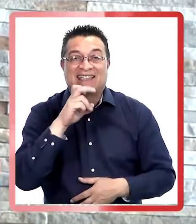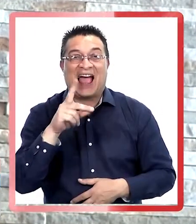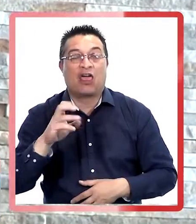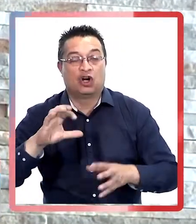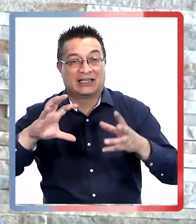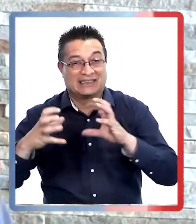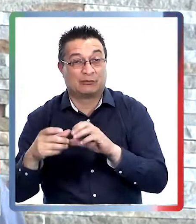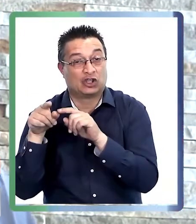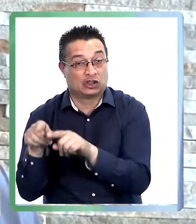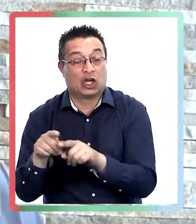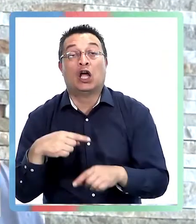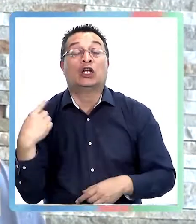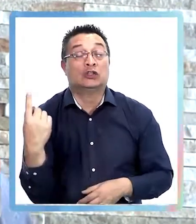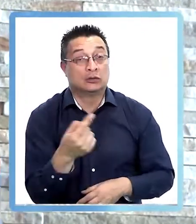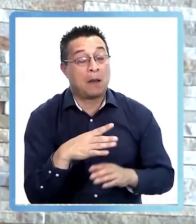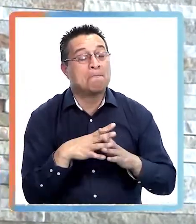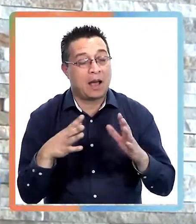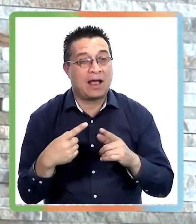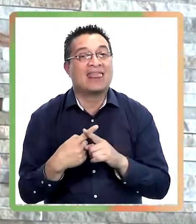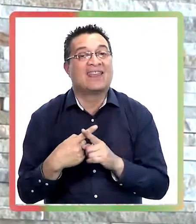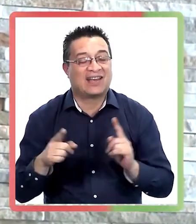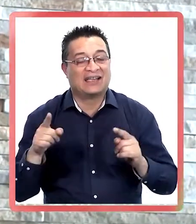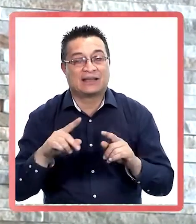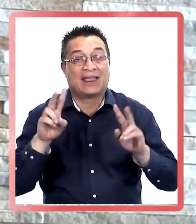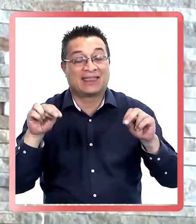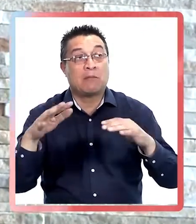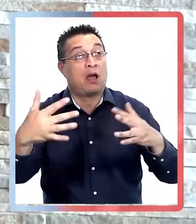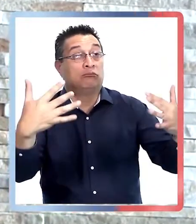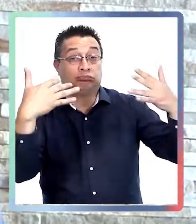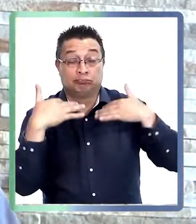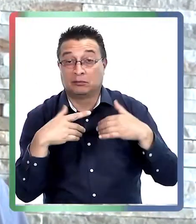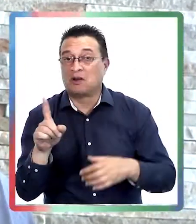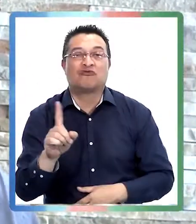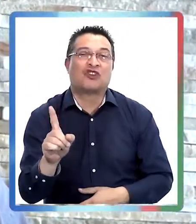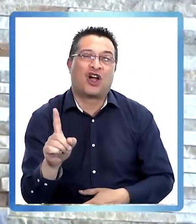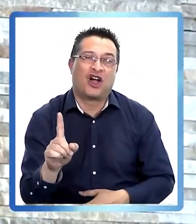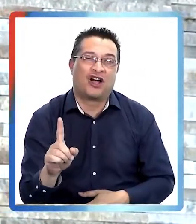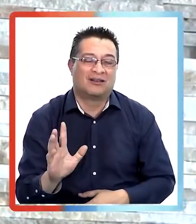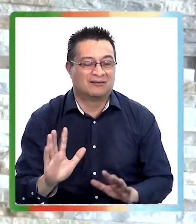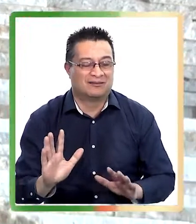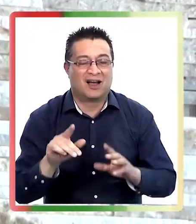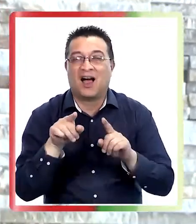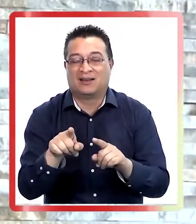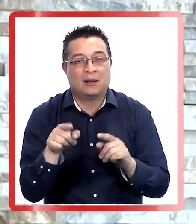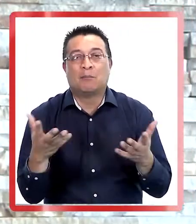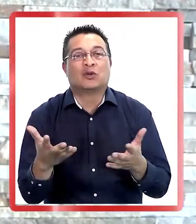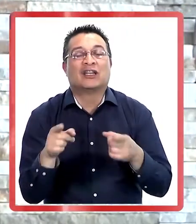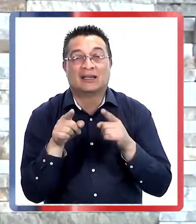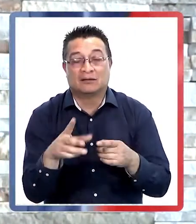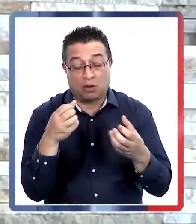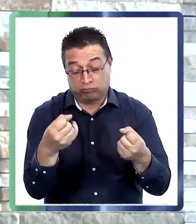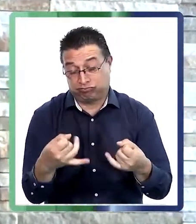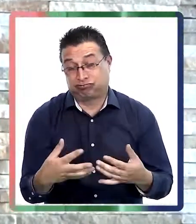excepción ha sido la gran diferencia del tema migratorio, no es así porque las personas, porque eso